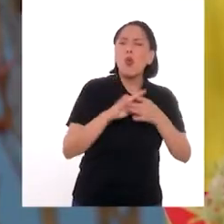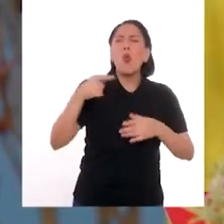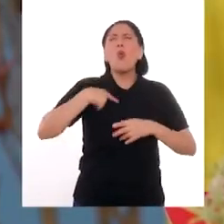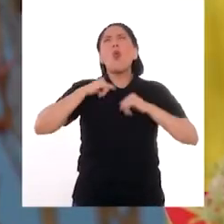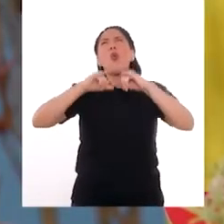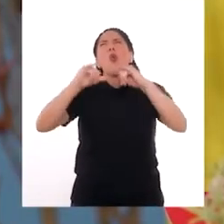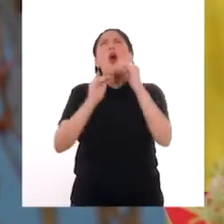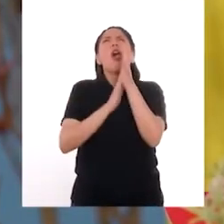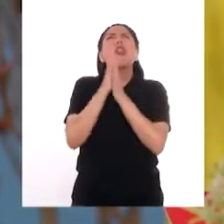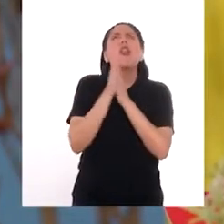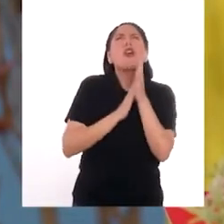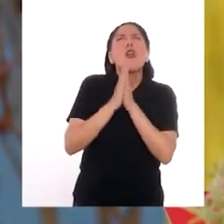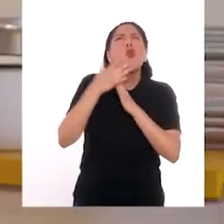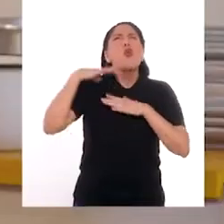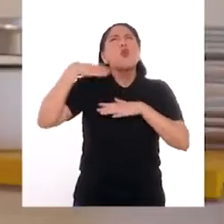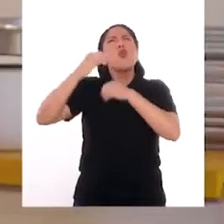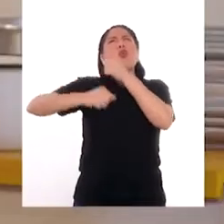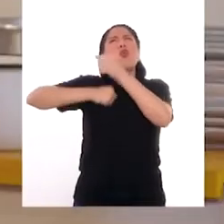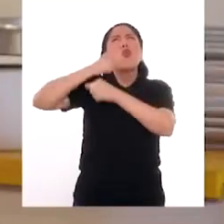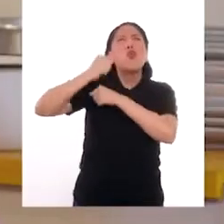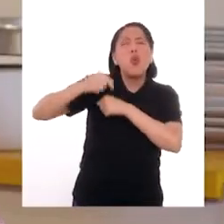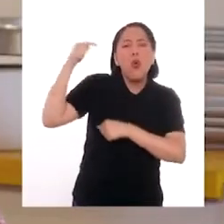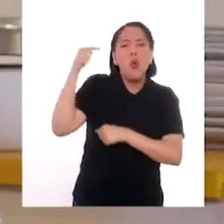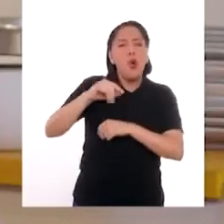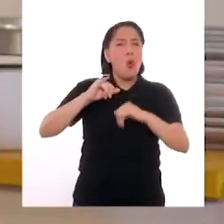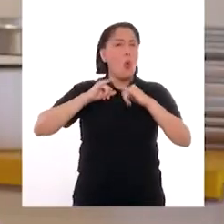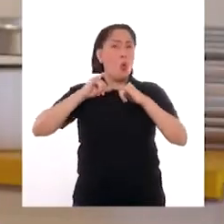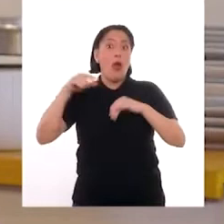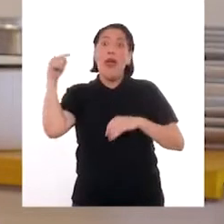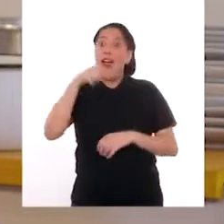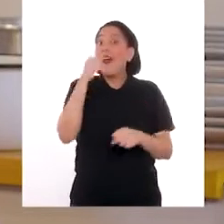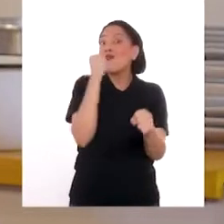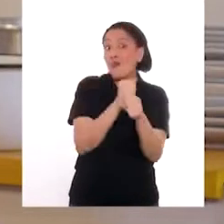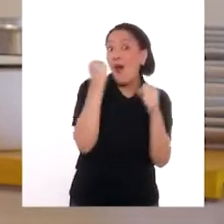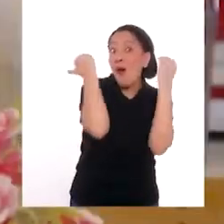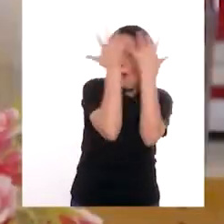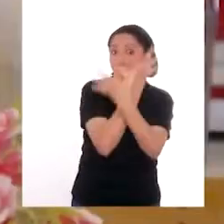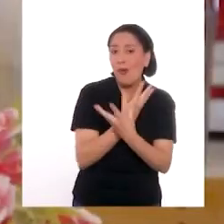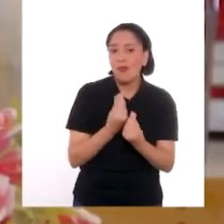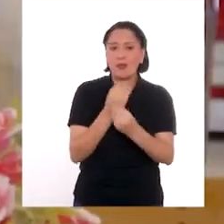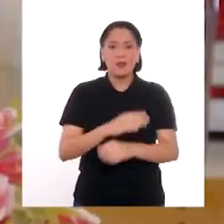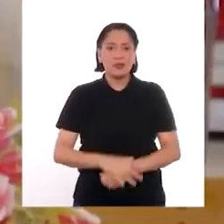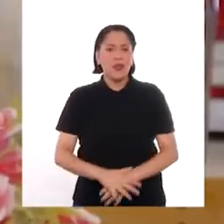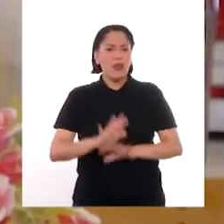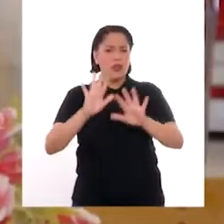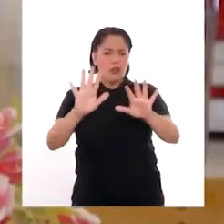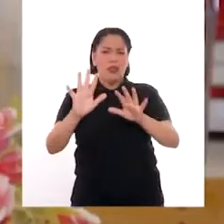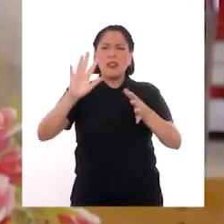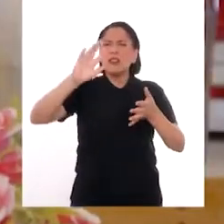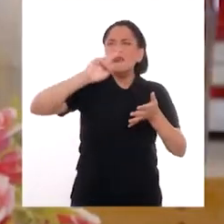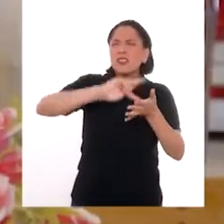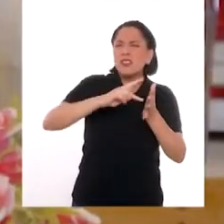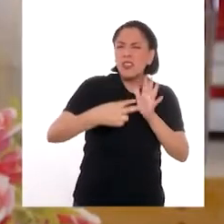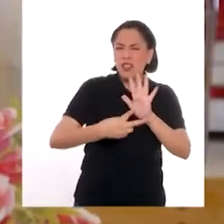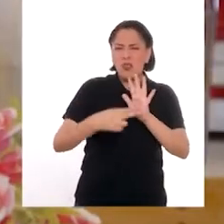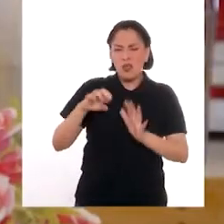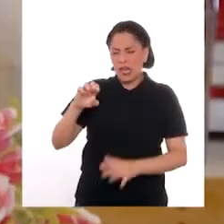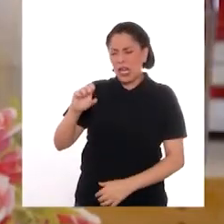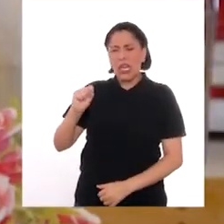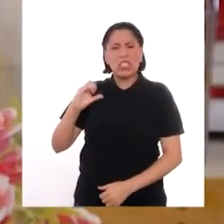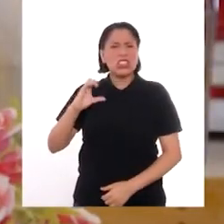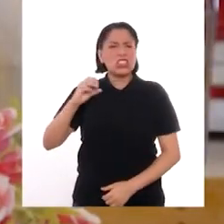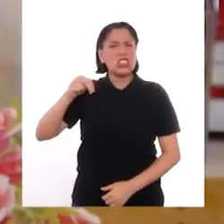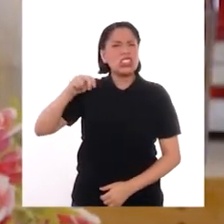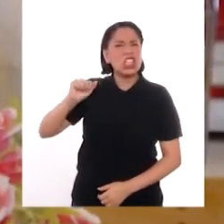ser dramaturga de aquí a unos años. ¡Ay! Es un trabajo muy bonito. ¿Y qué es una escena?